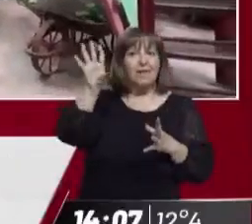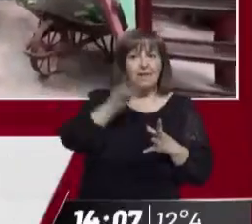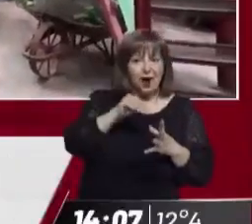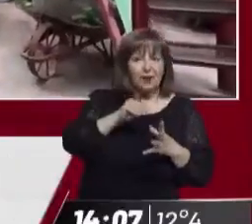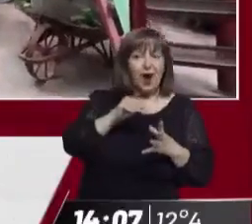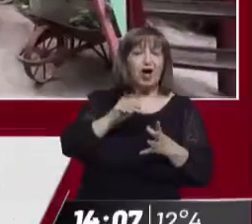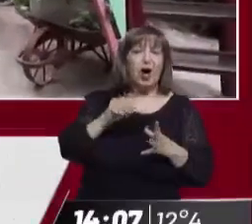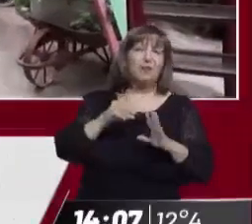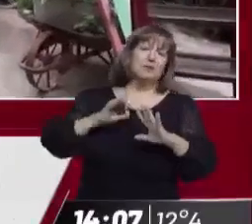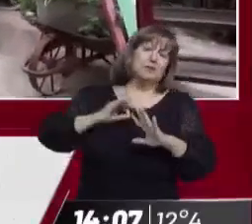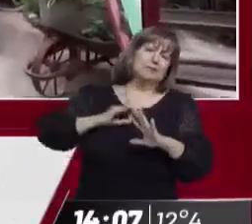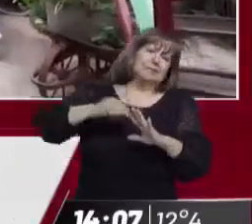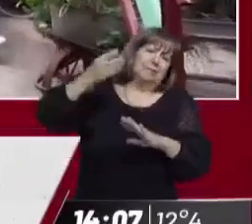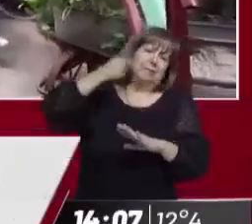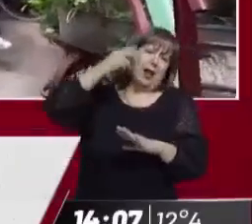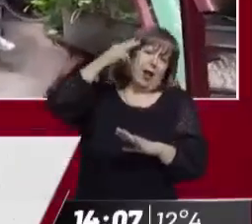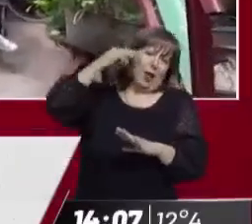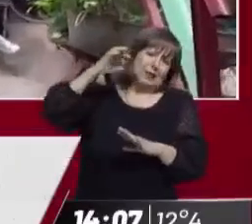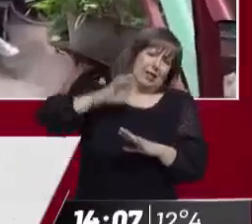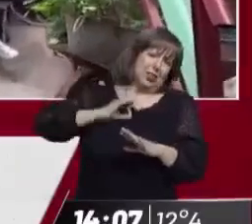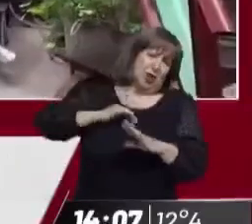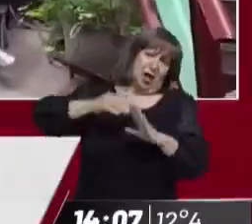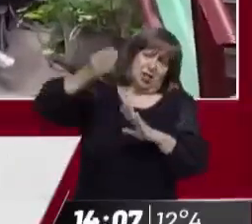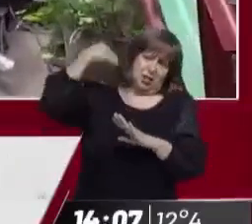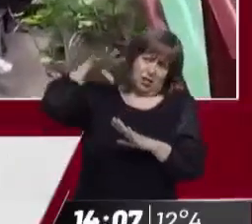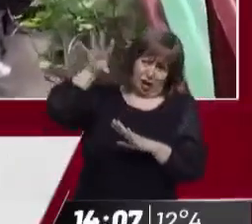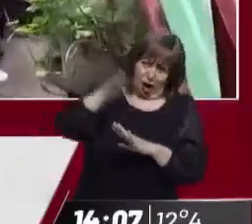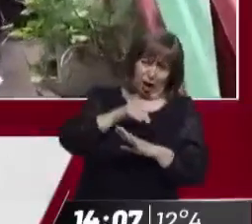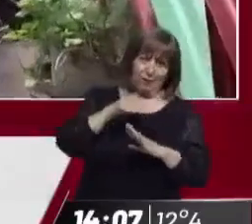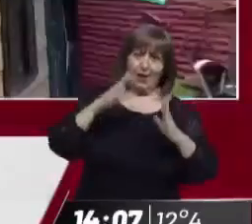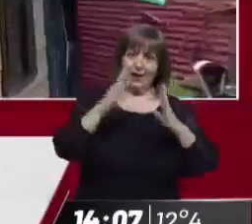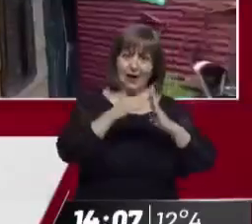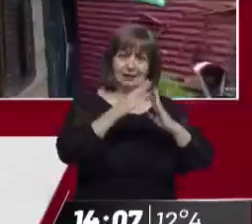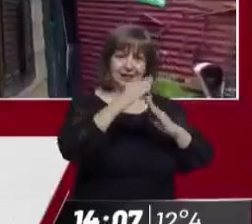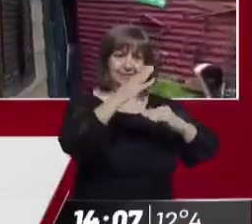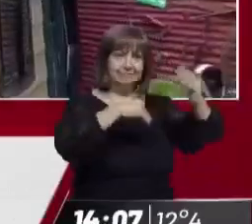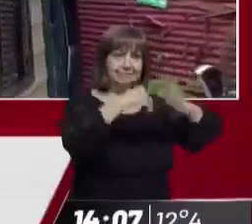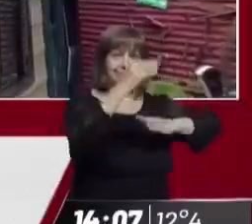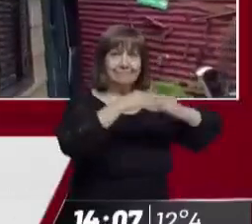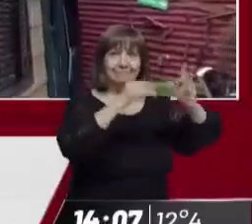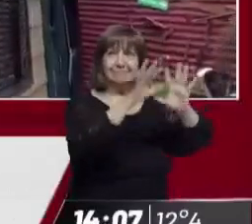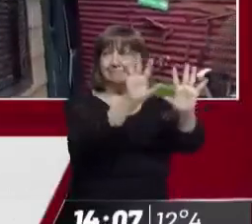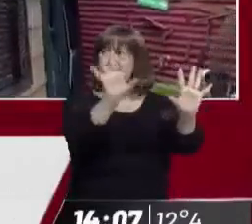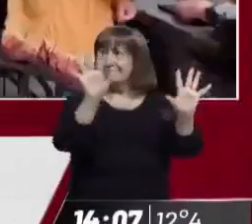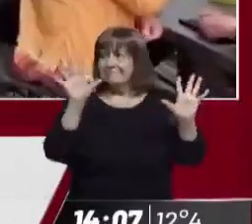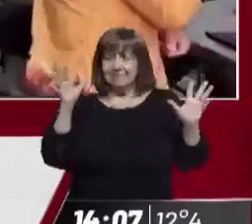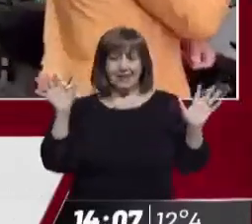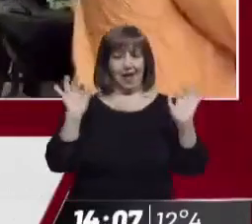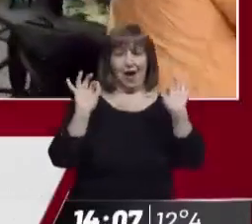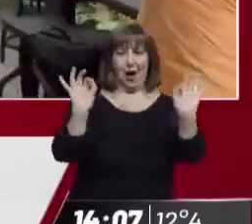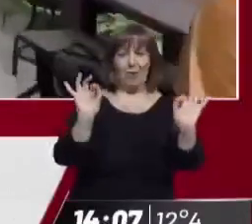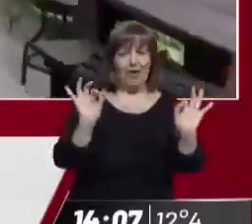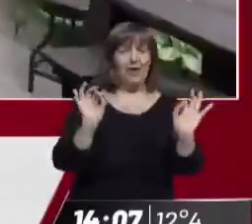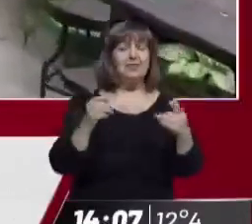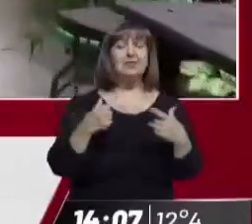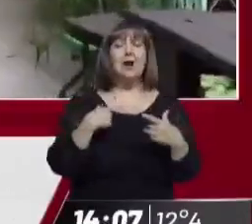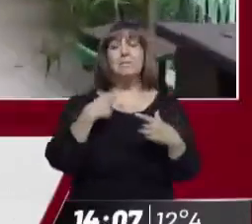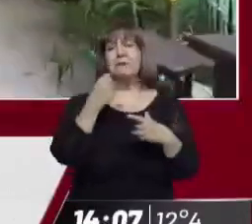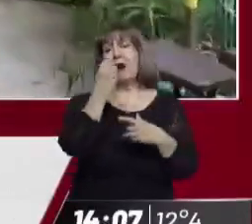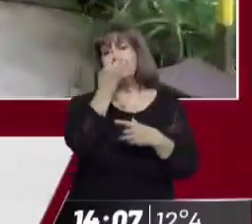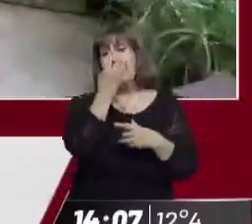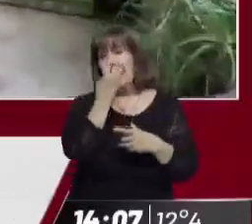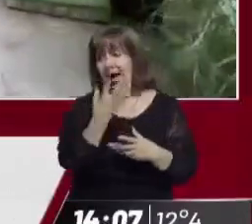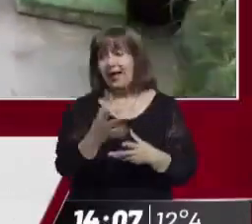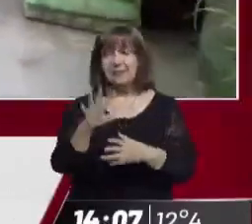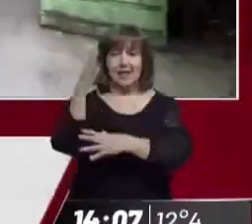me cuente aquí nuestro amigo qué tenemos. Ahora sí sé, gracias, me voy a quedar acá porque me parece que ahora en este